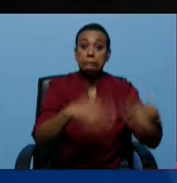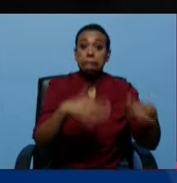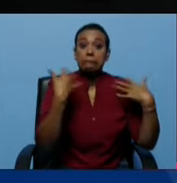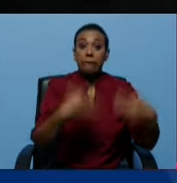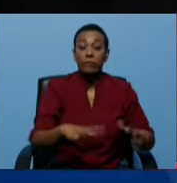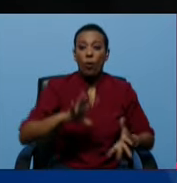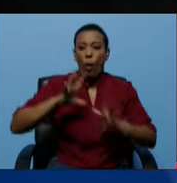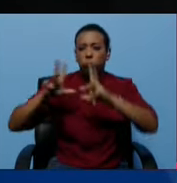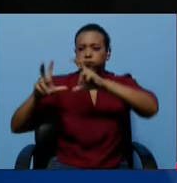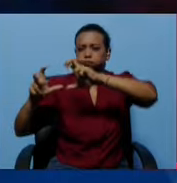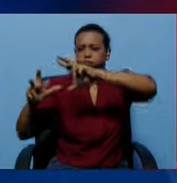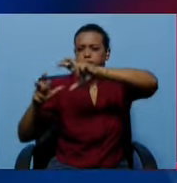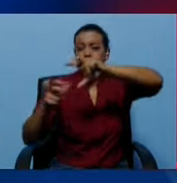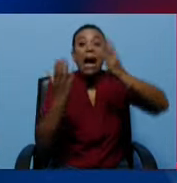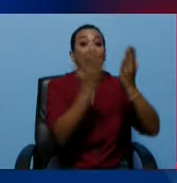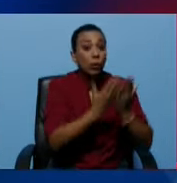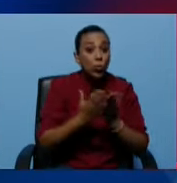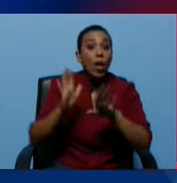unos monstruos.